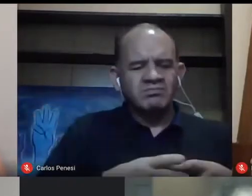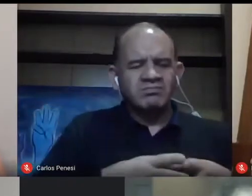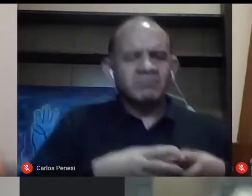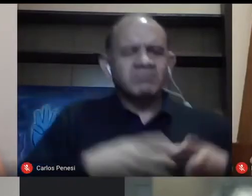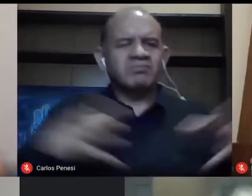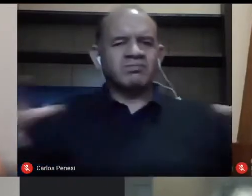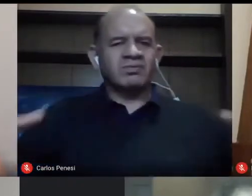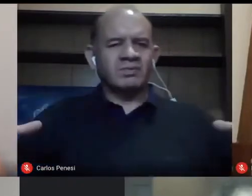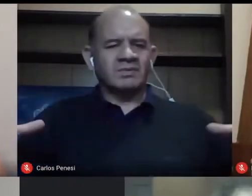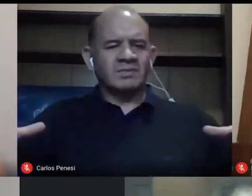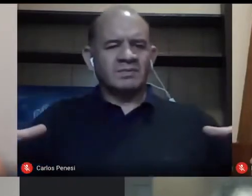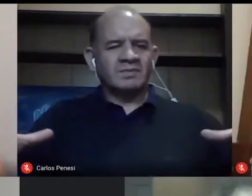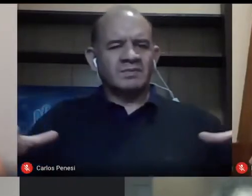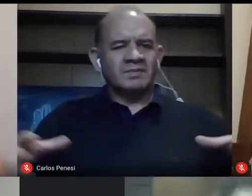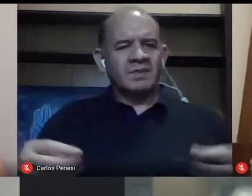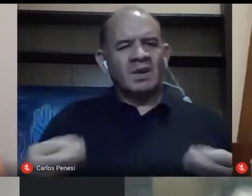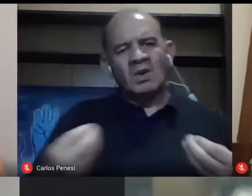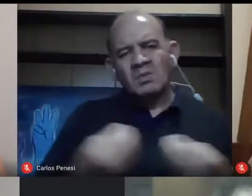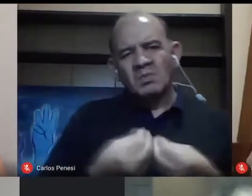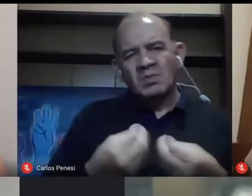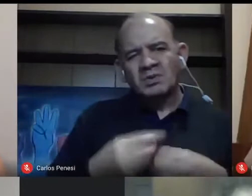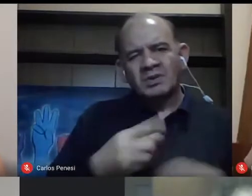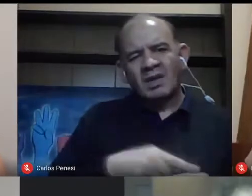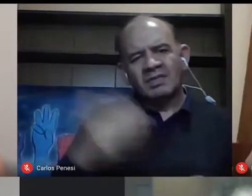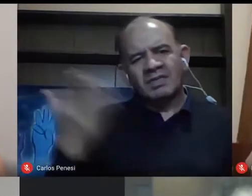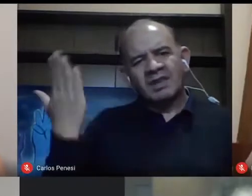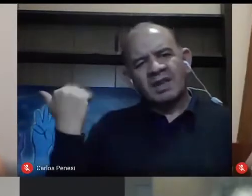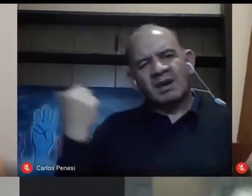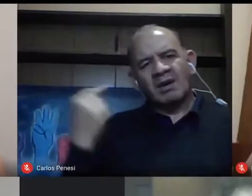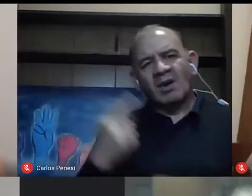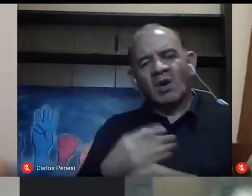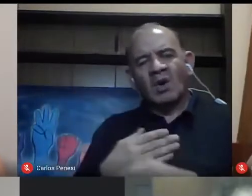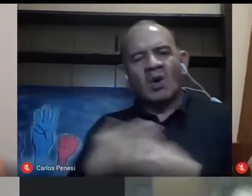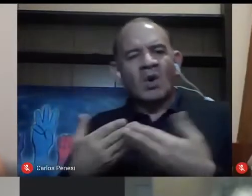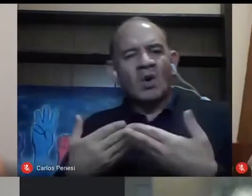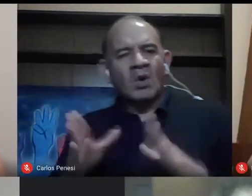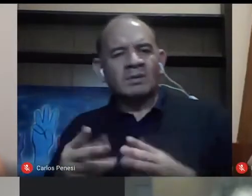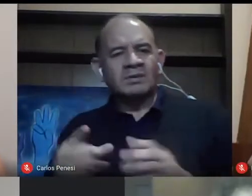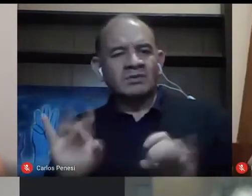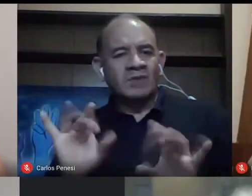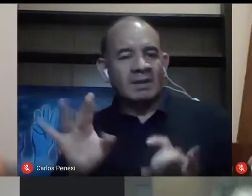fue iniciado por las personas ciegas y baja visión,